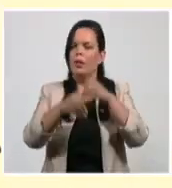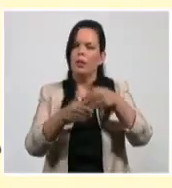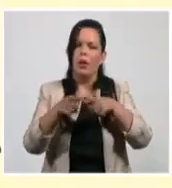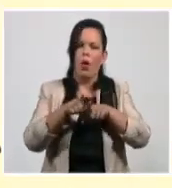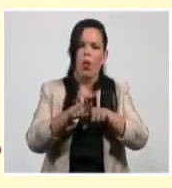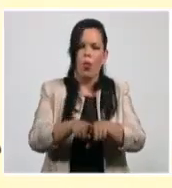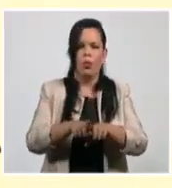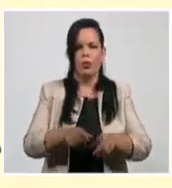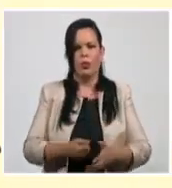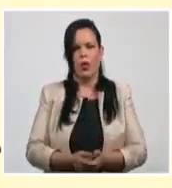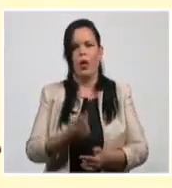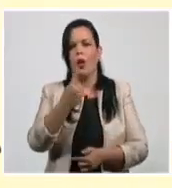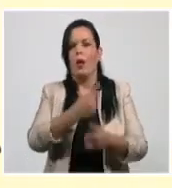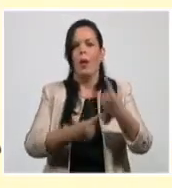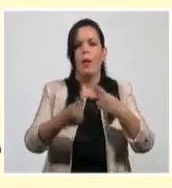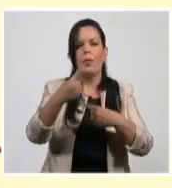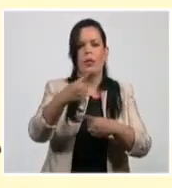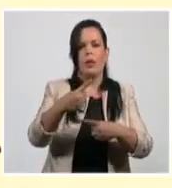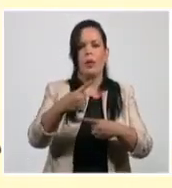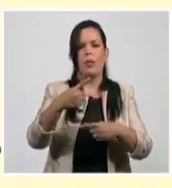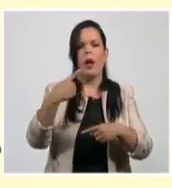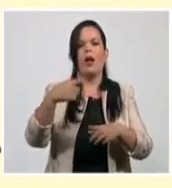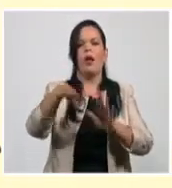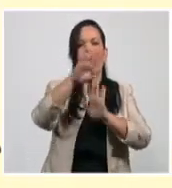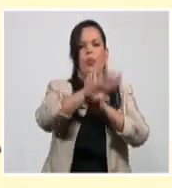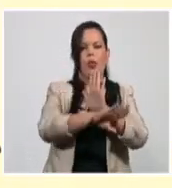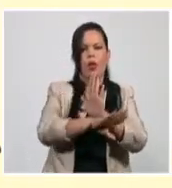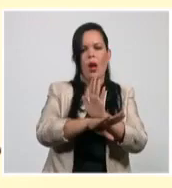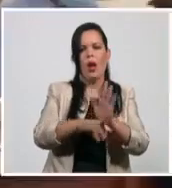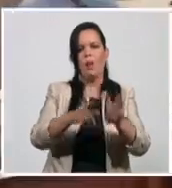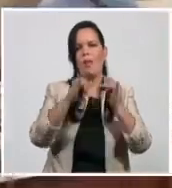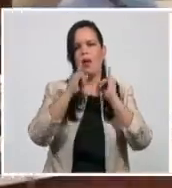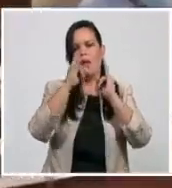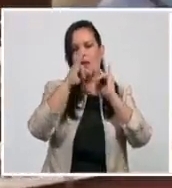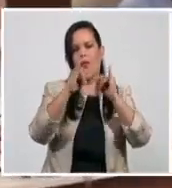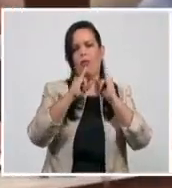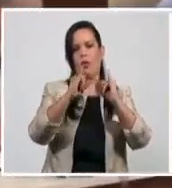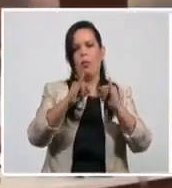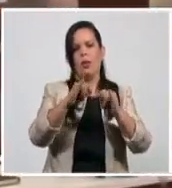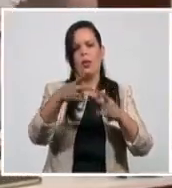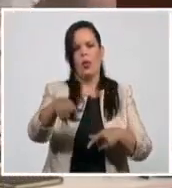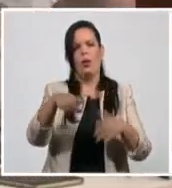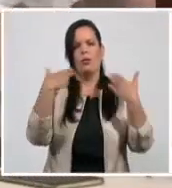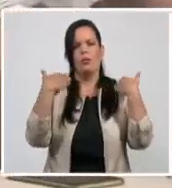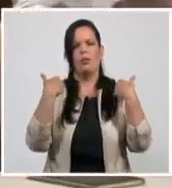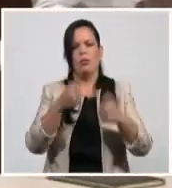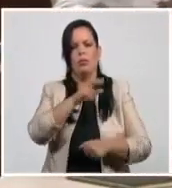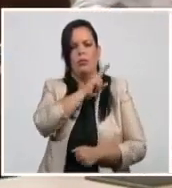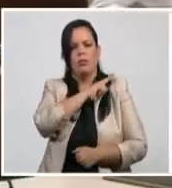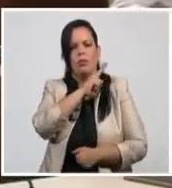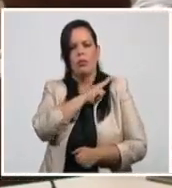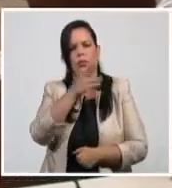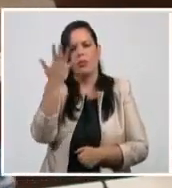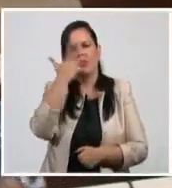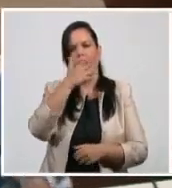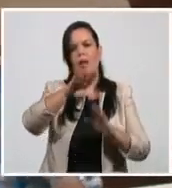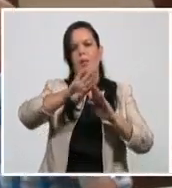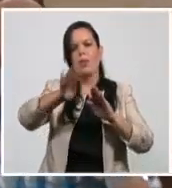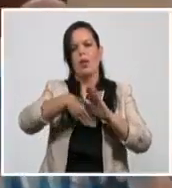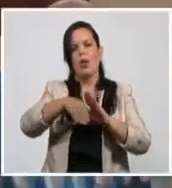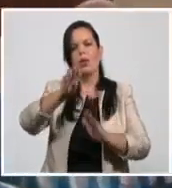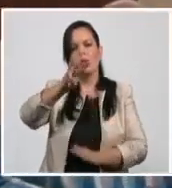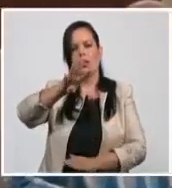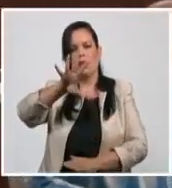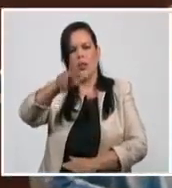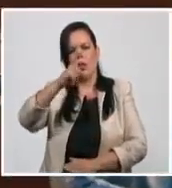principales espacios informativos de la televisión cubana los dirigen jóvenes menores de 35 años. Pero no solo de logros se habló en el encuentro. El rescate de